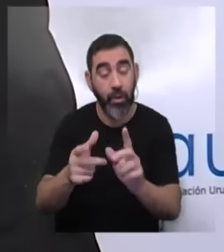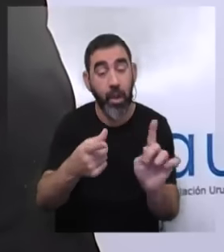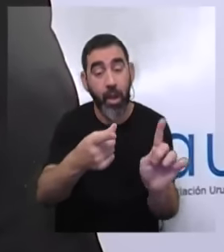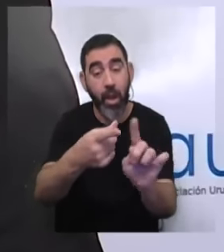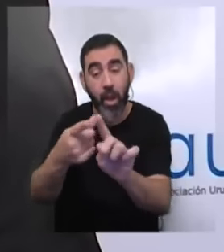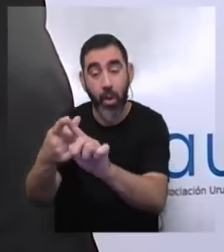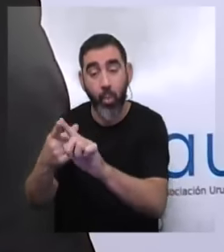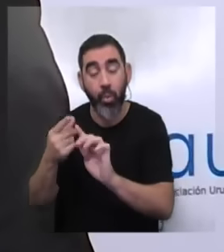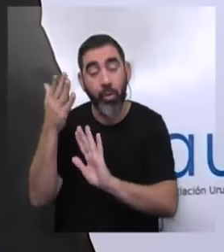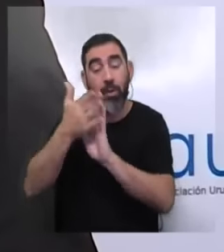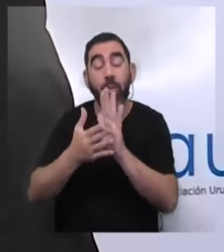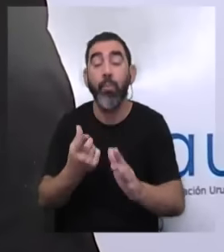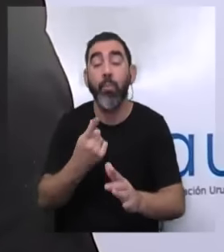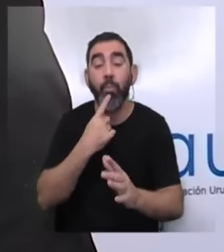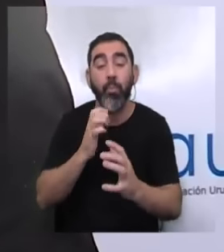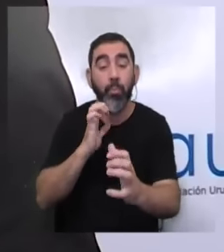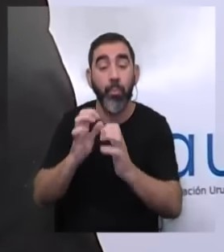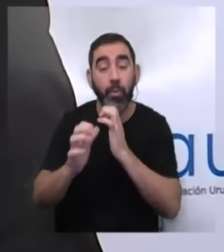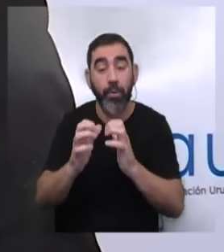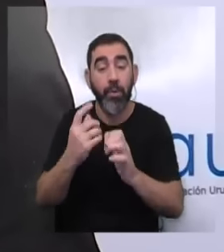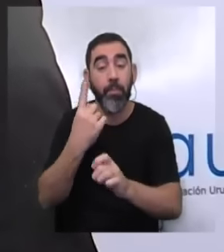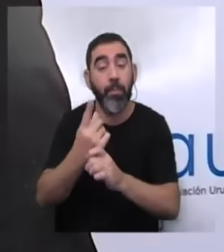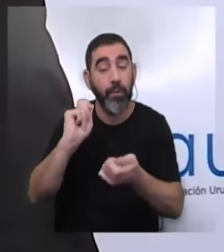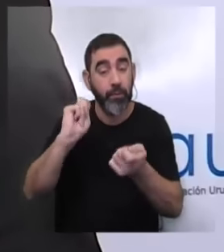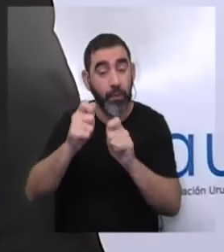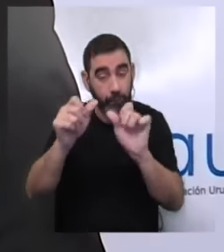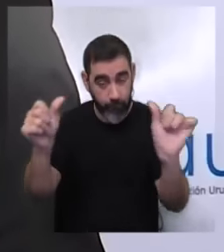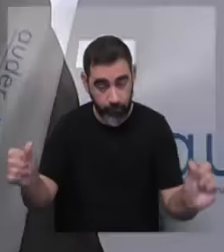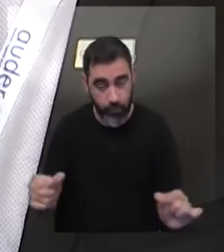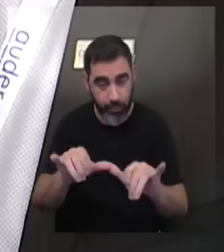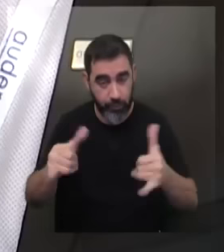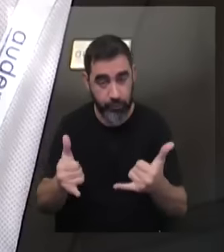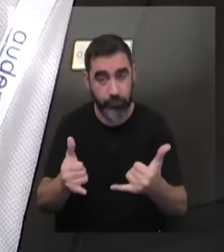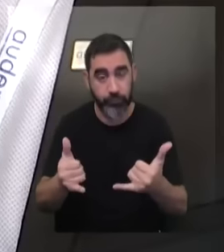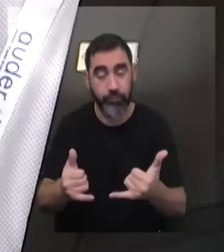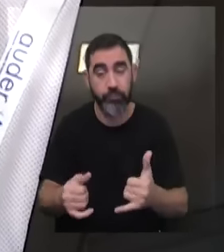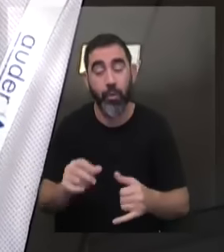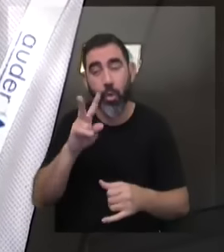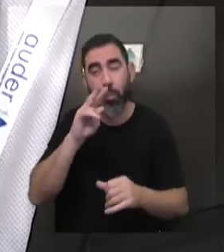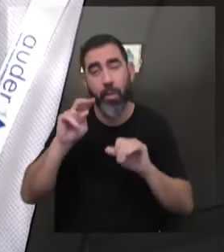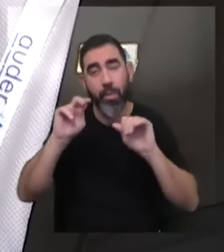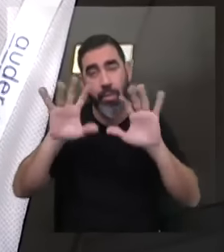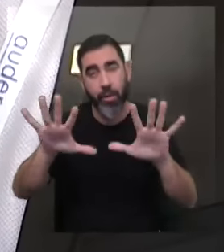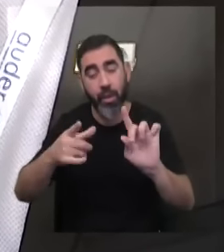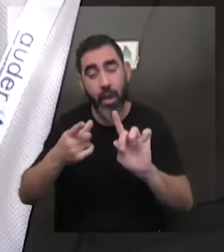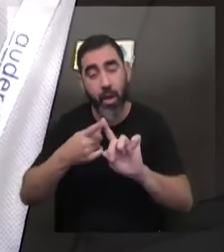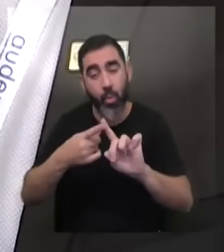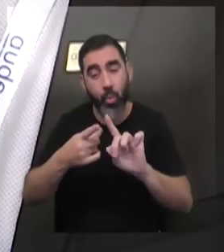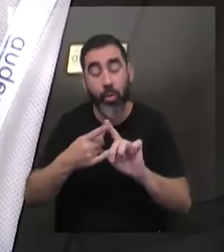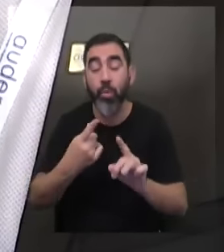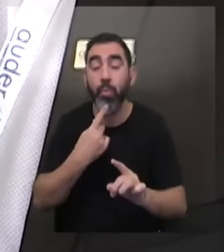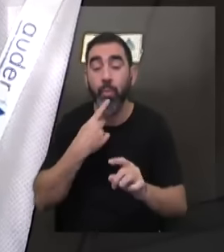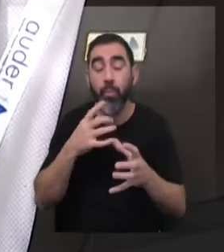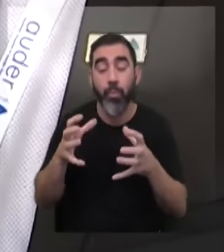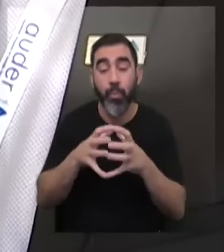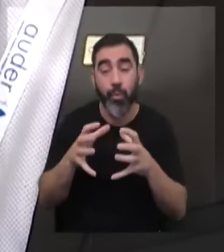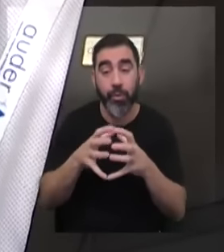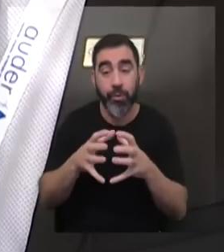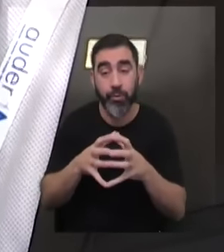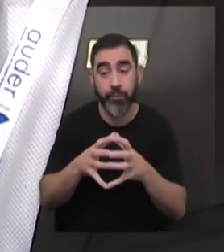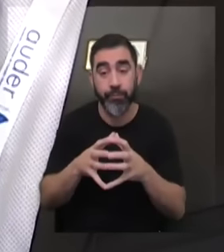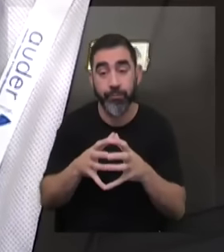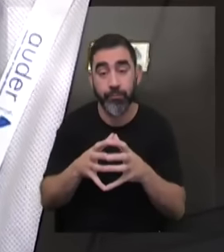nacional en política energética como así se hizo en la primera transformación en el 2010 hiz un acuerdo multipartidario en